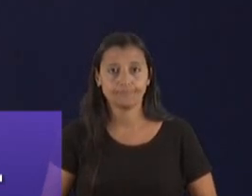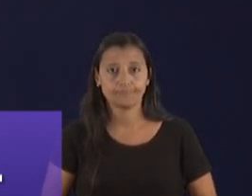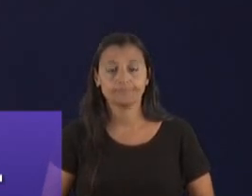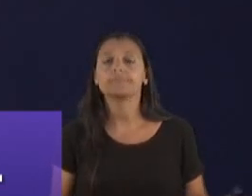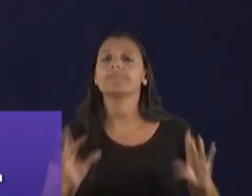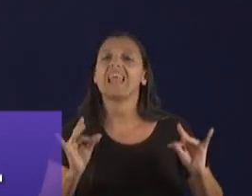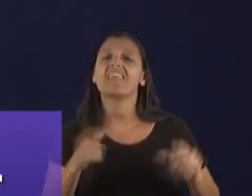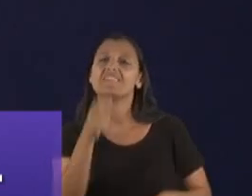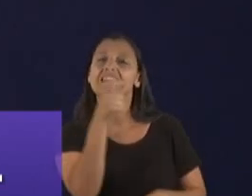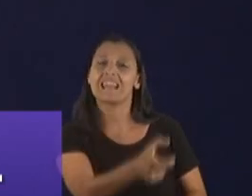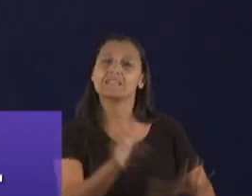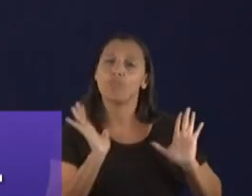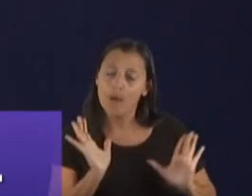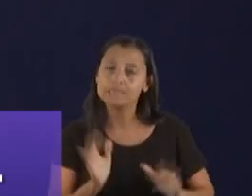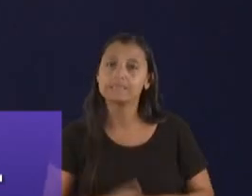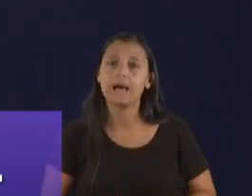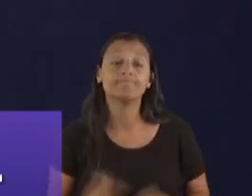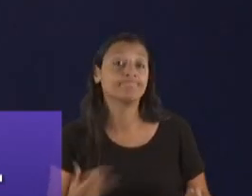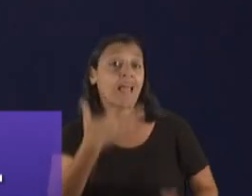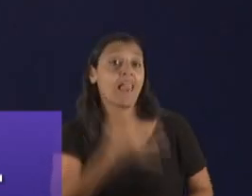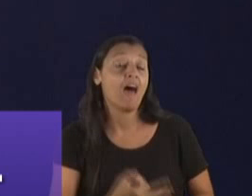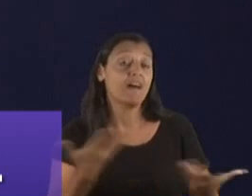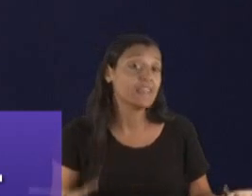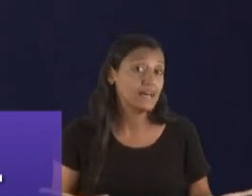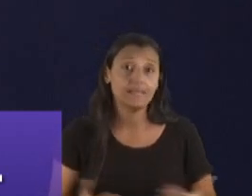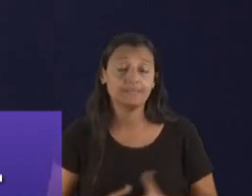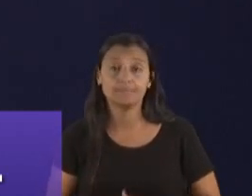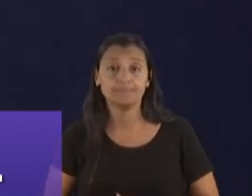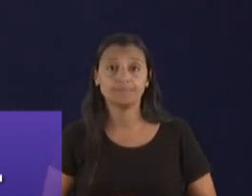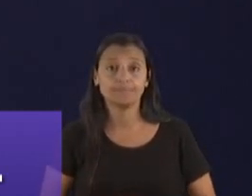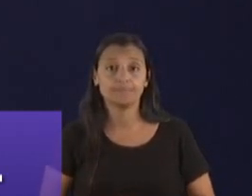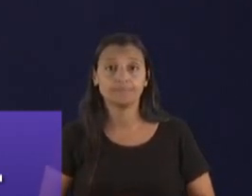es difícil contestarte porque no, la verdad es que